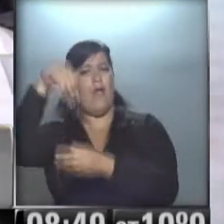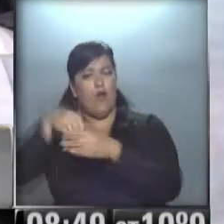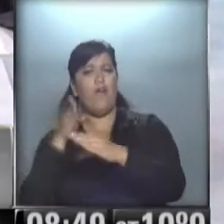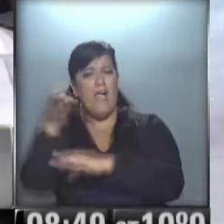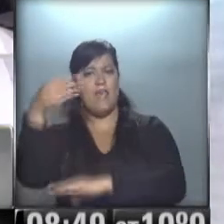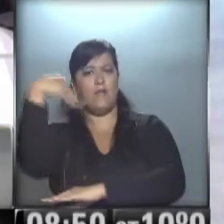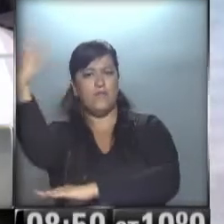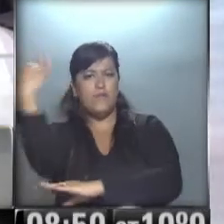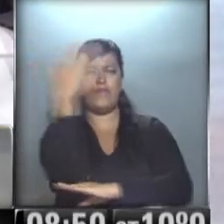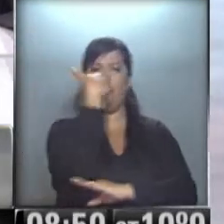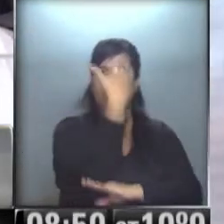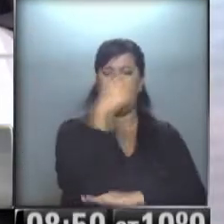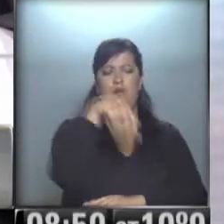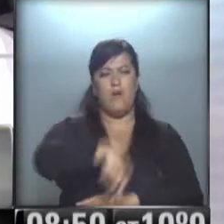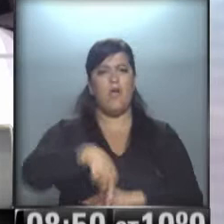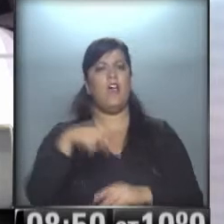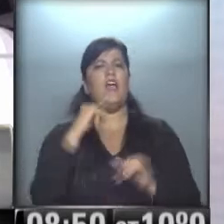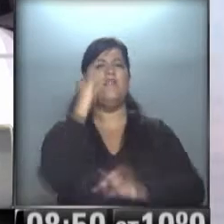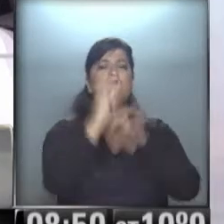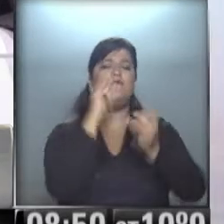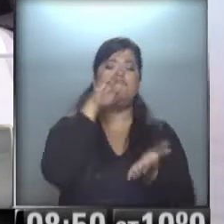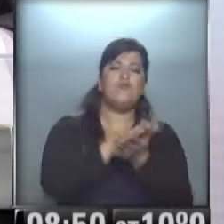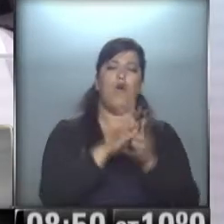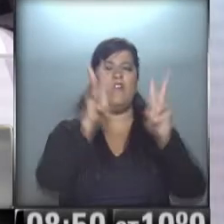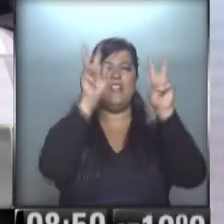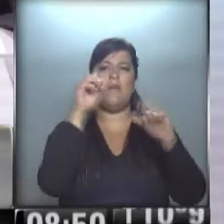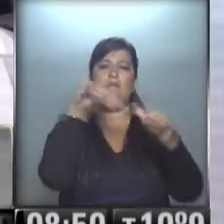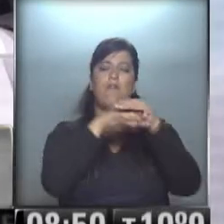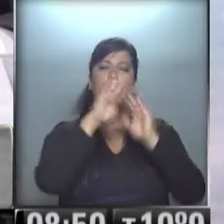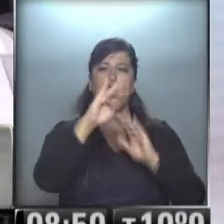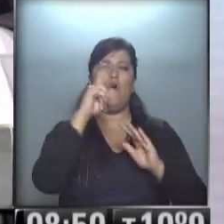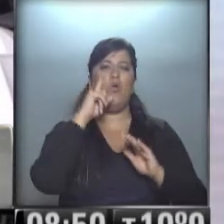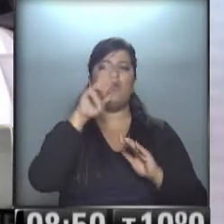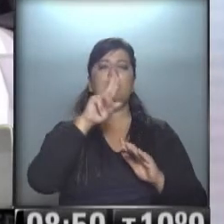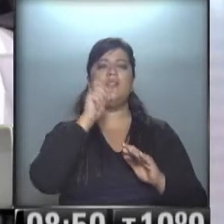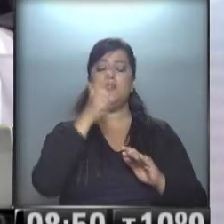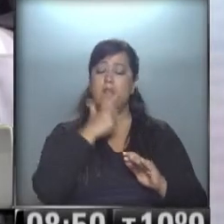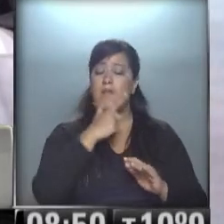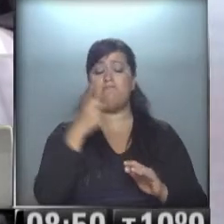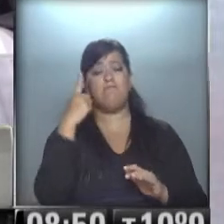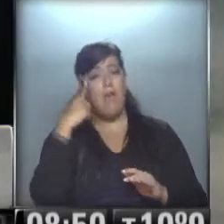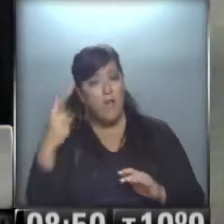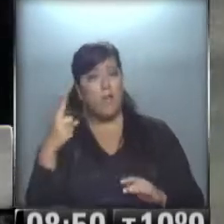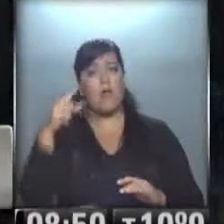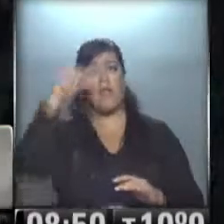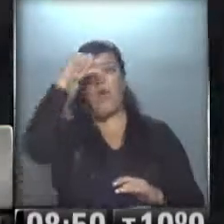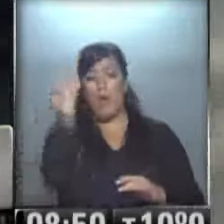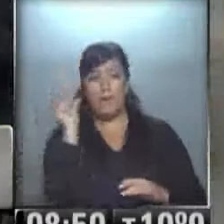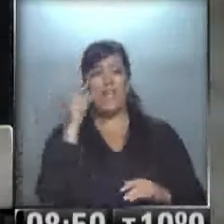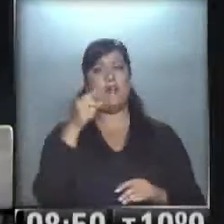ser el eje central de su informe. Creemos que sí, creemos que el jefe de gabinete va a estar en los próximos